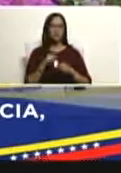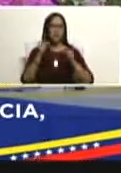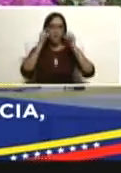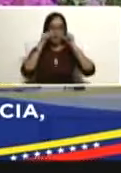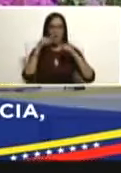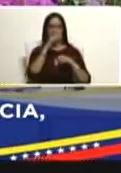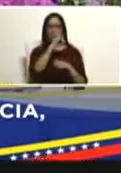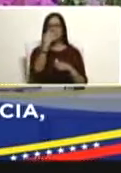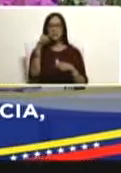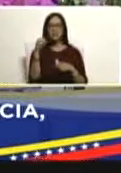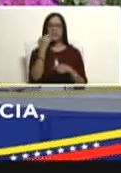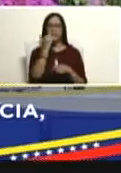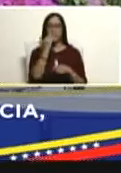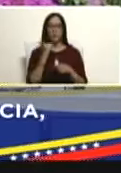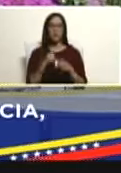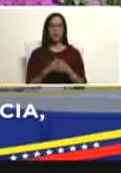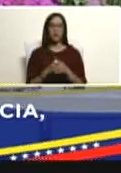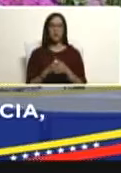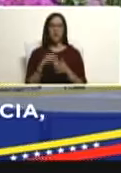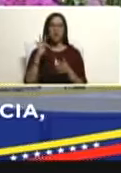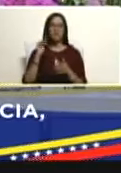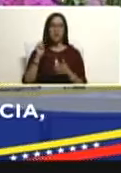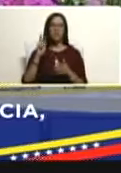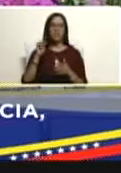Zamora, a Fabricio Ojeda,